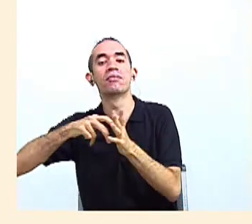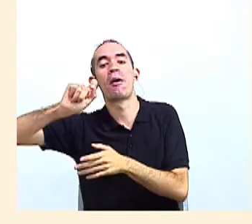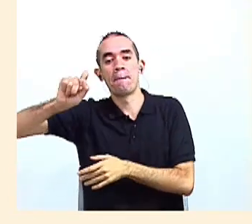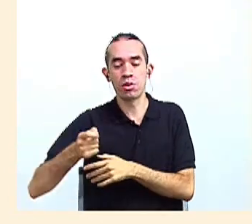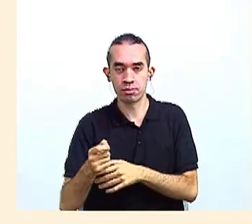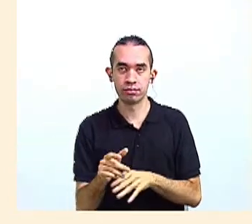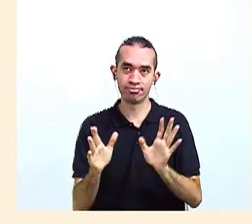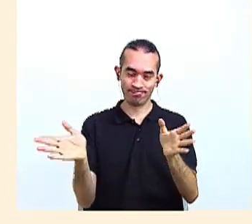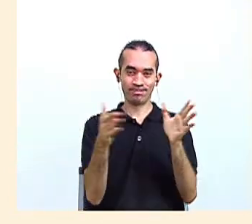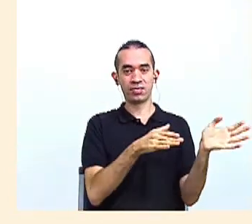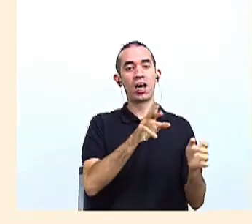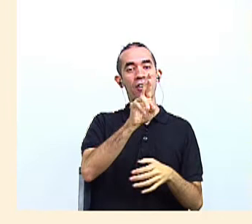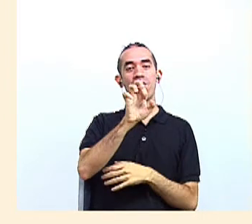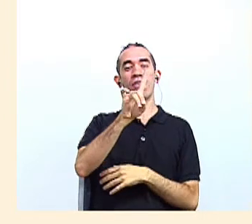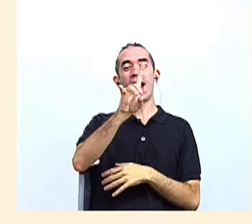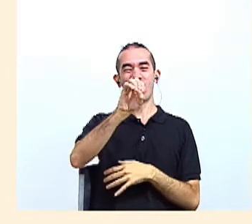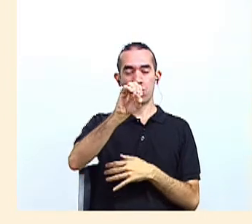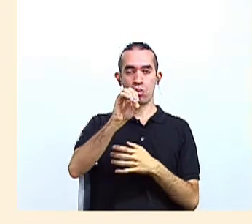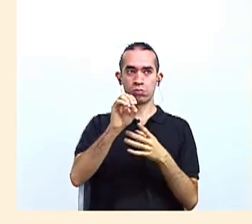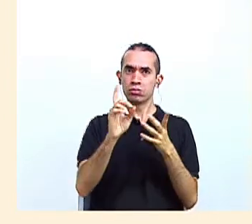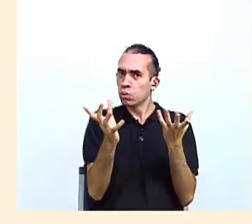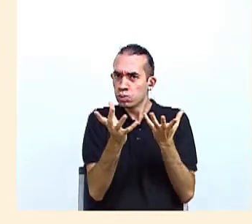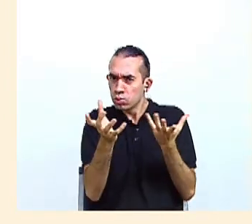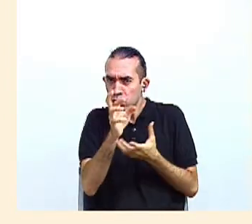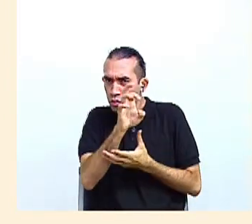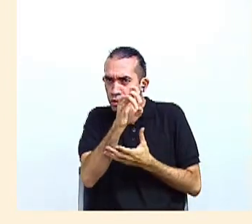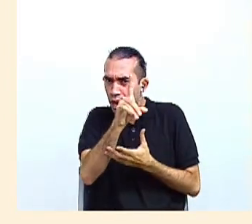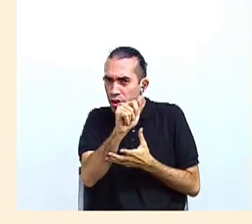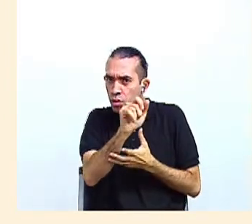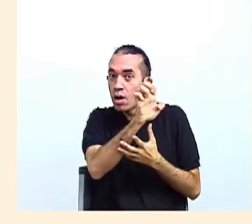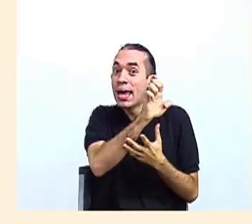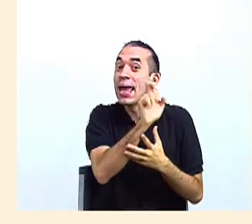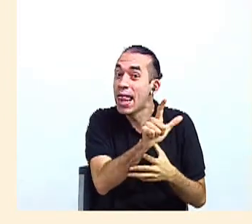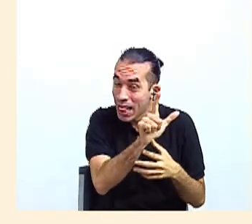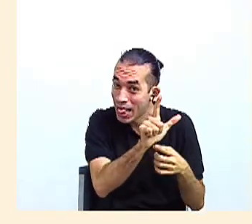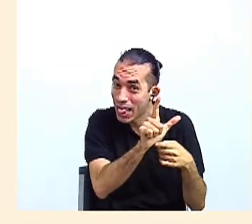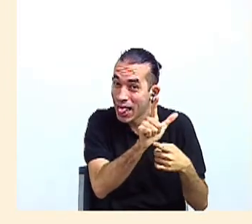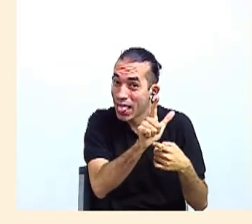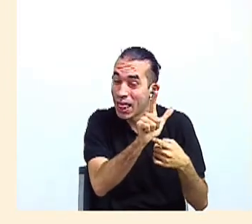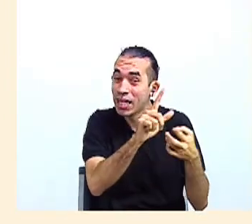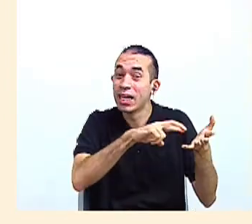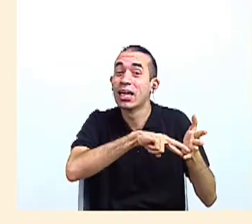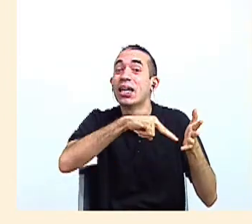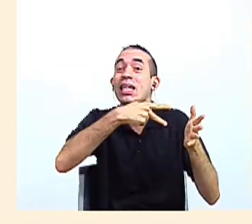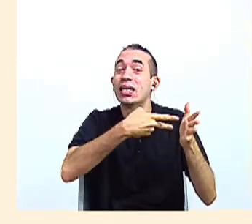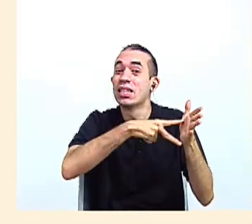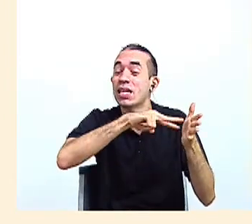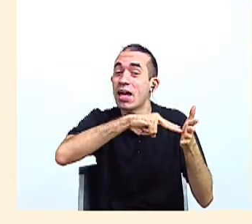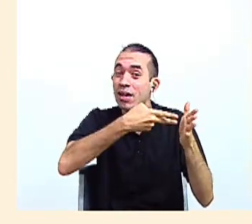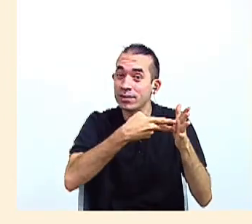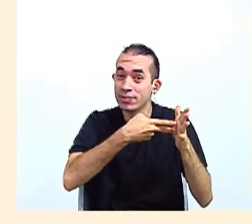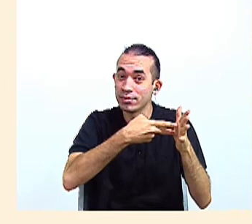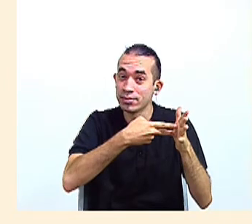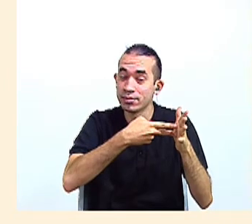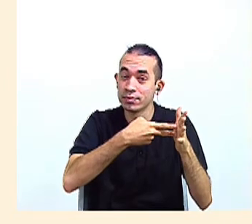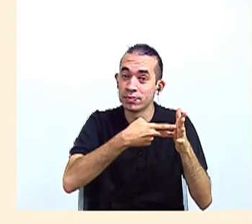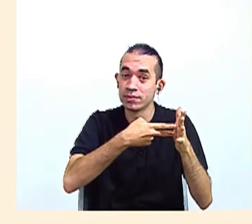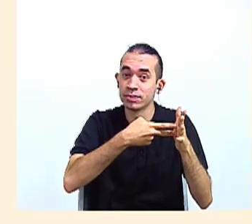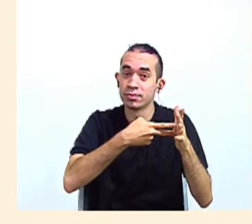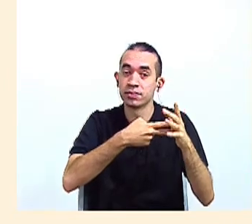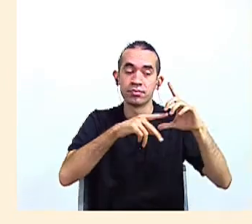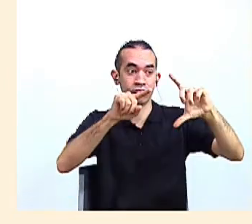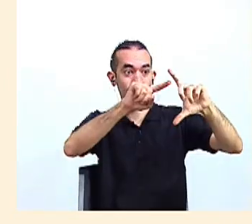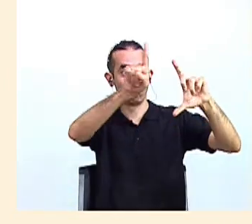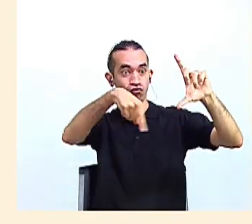radio. Cuando nos referimos a el radio, nos estamos dirigiendo a la línea de círculo,